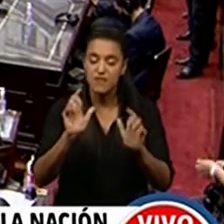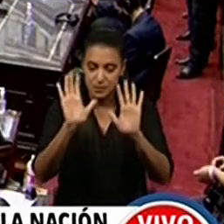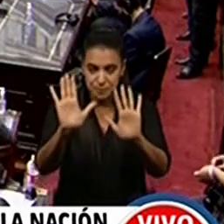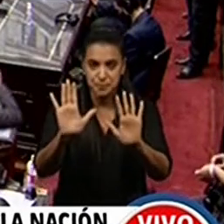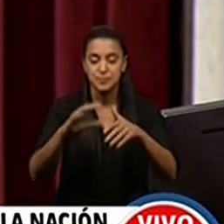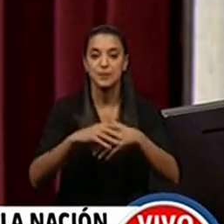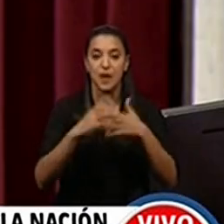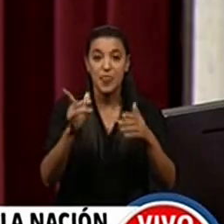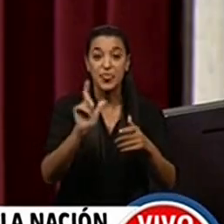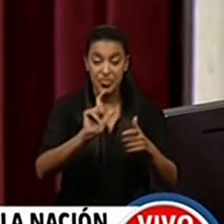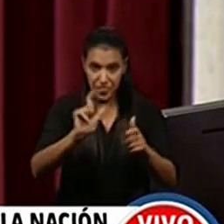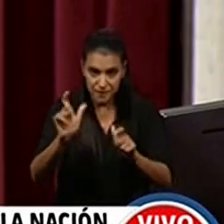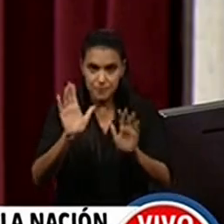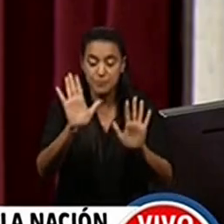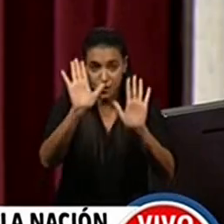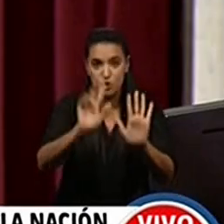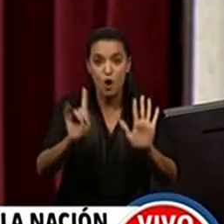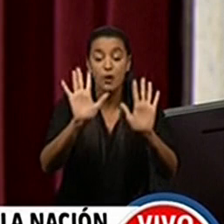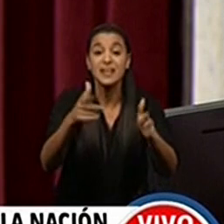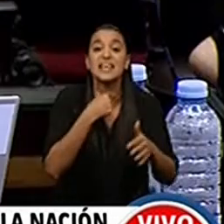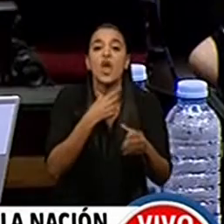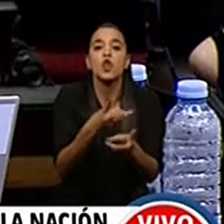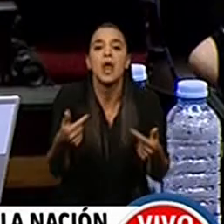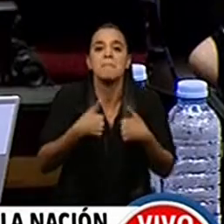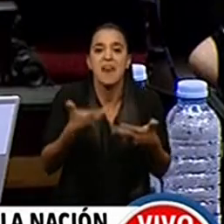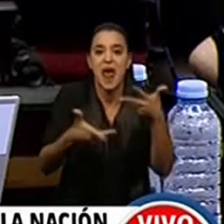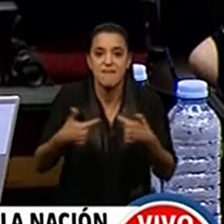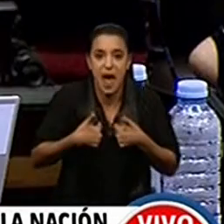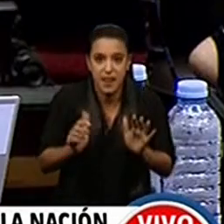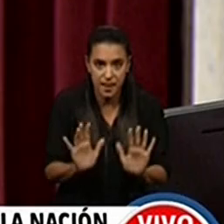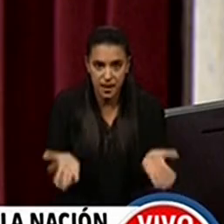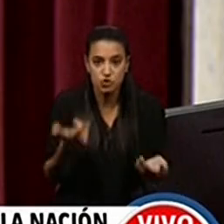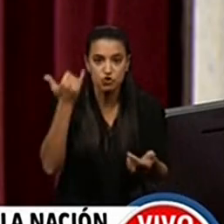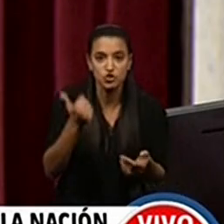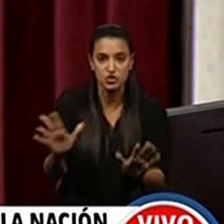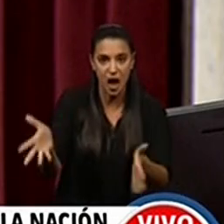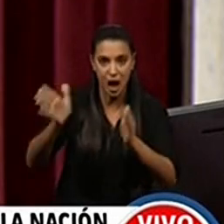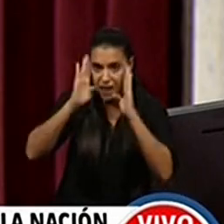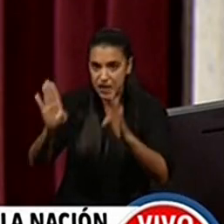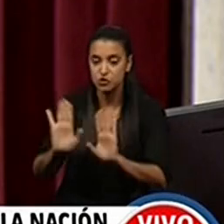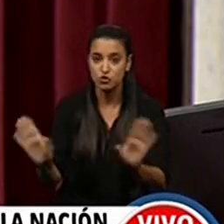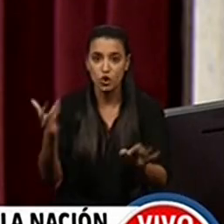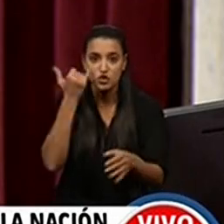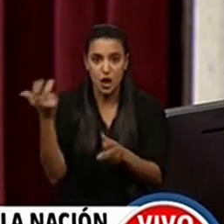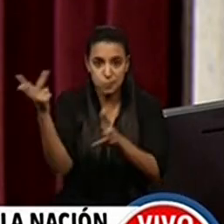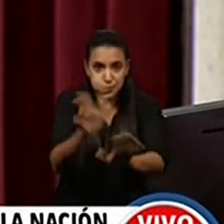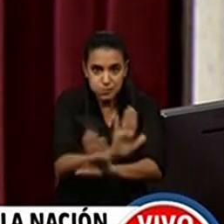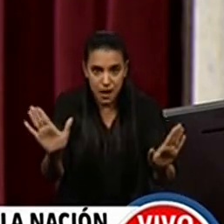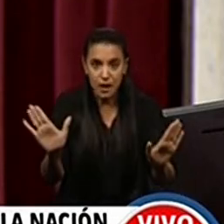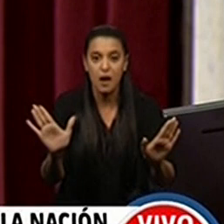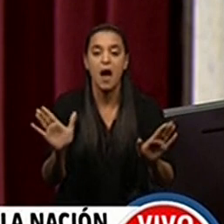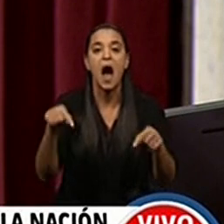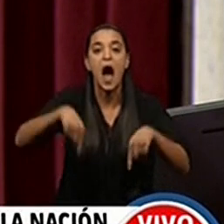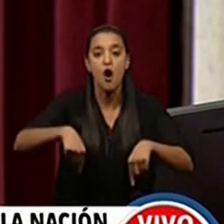eso, con la diferencia. No, déjenme terminar a mí ahora, diputado. Ya lo escuché. Usted hizo su planteo.